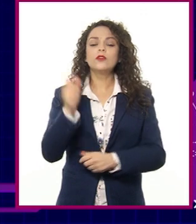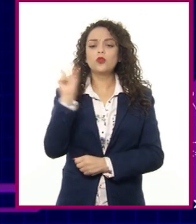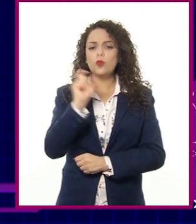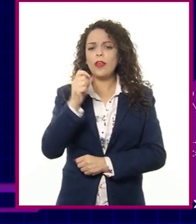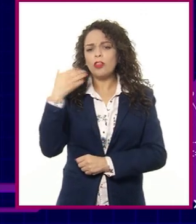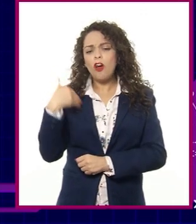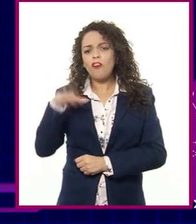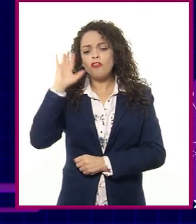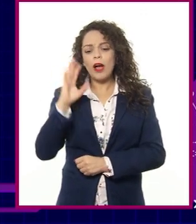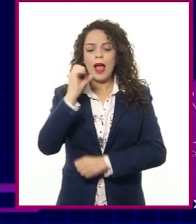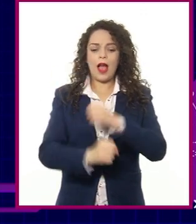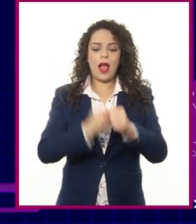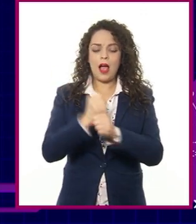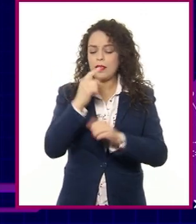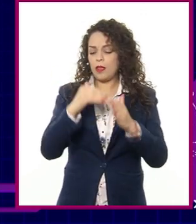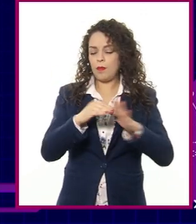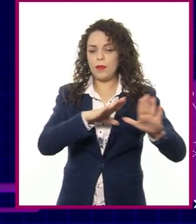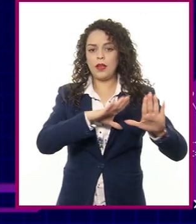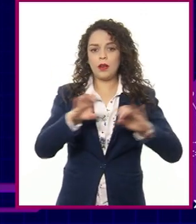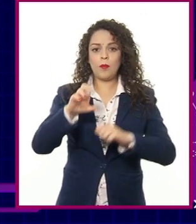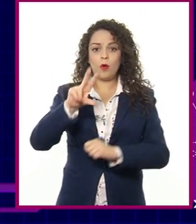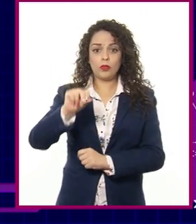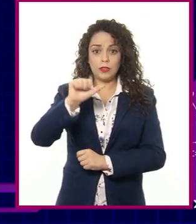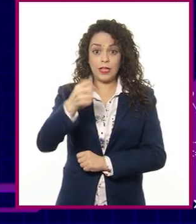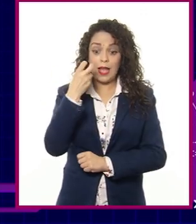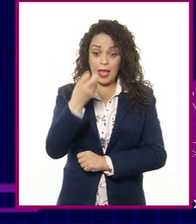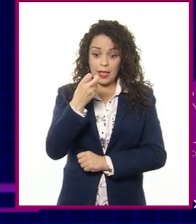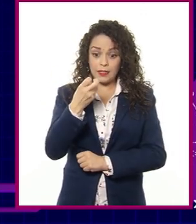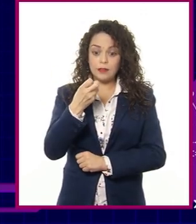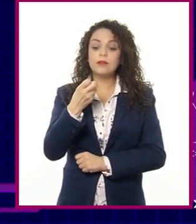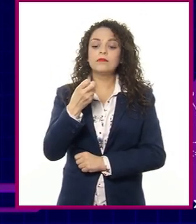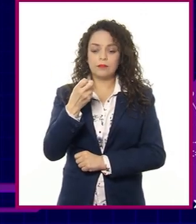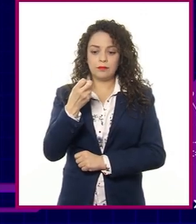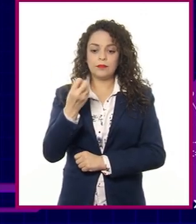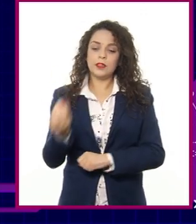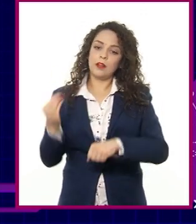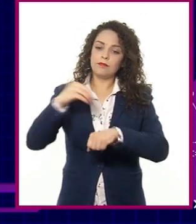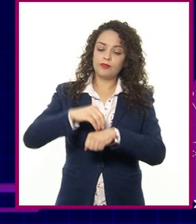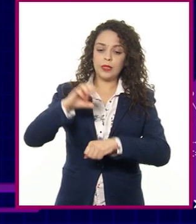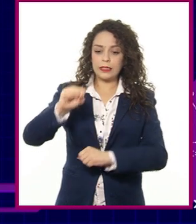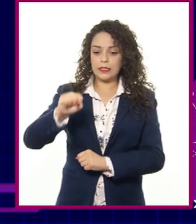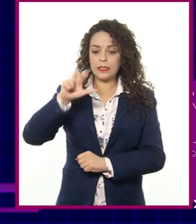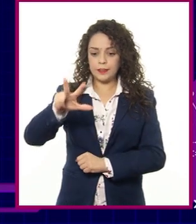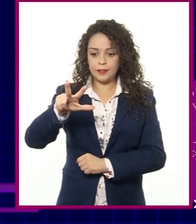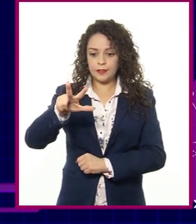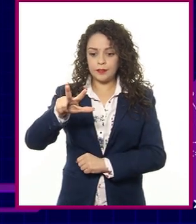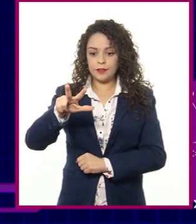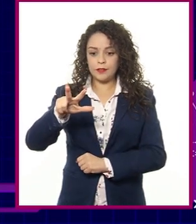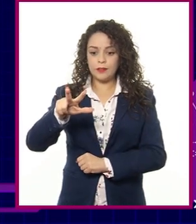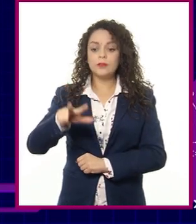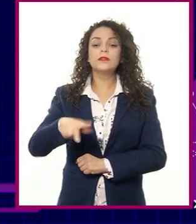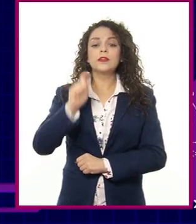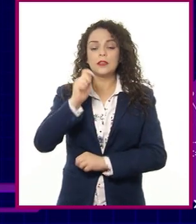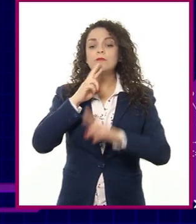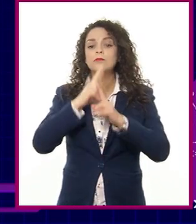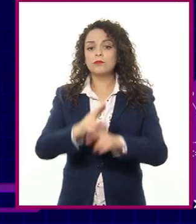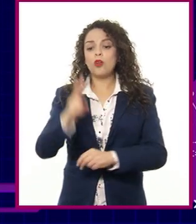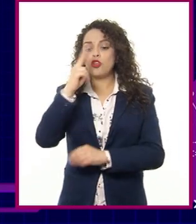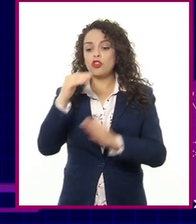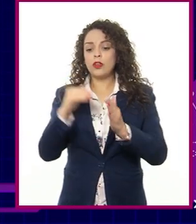1986. Así es que a 1986 se le suma 68 y se obtiene